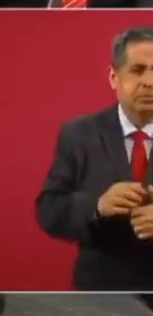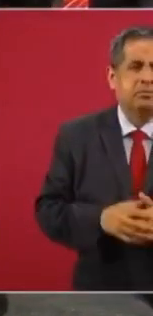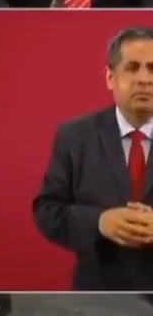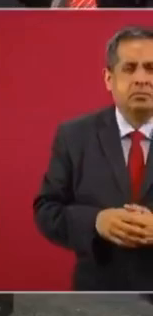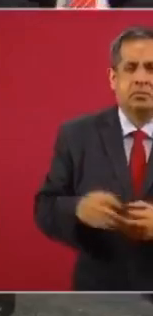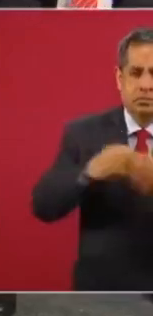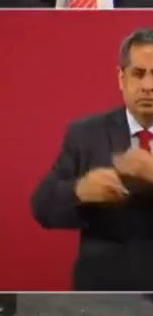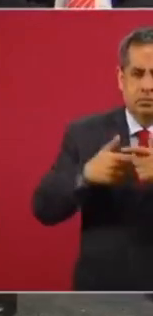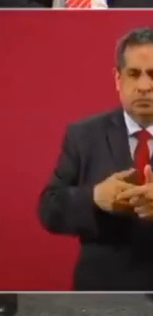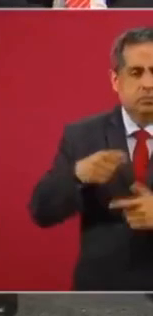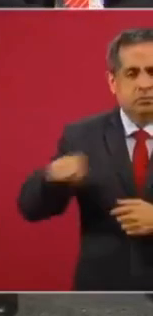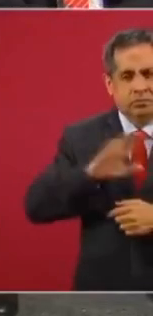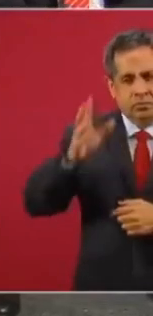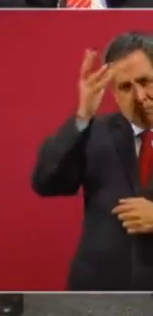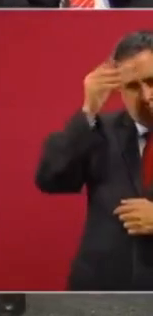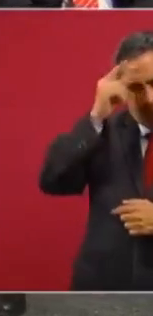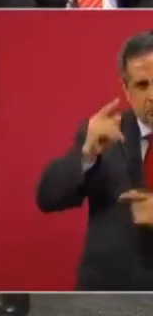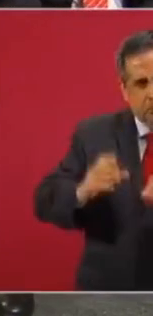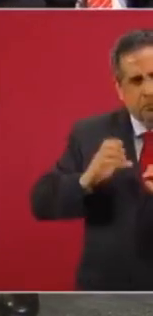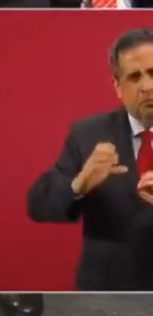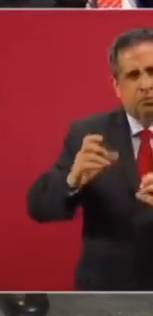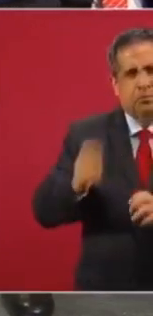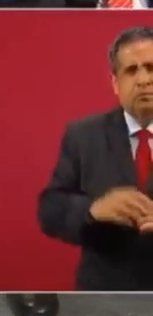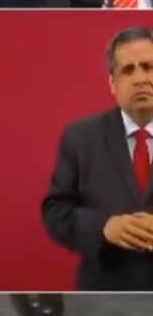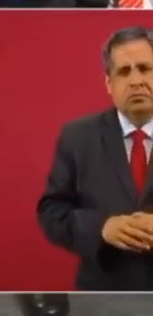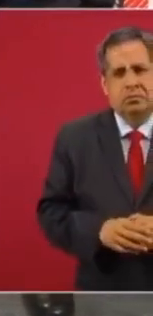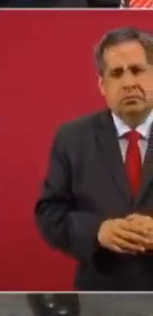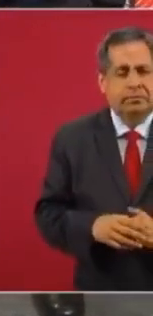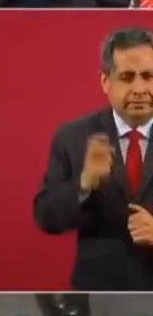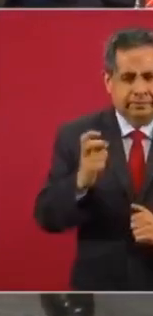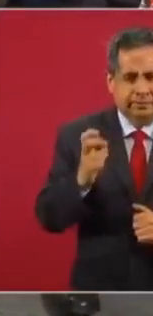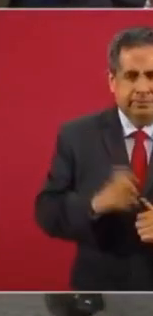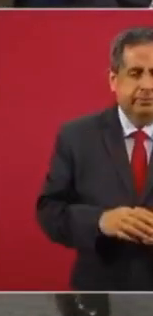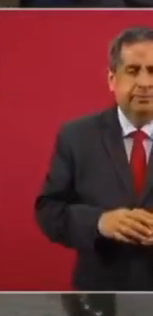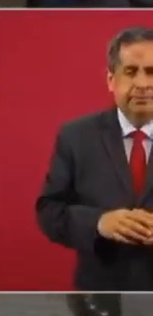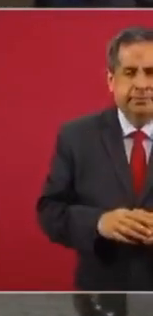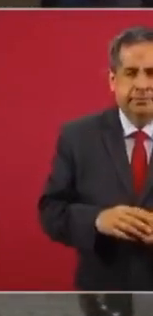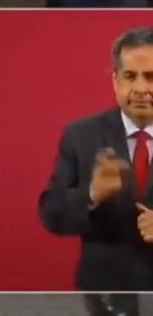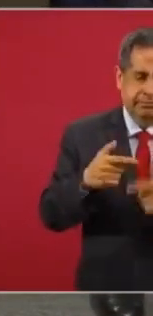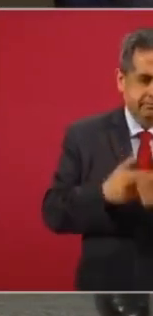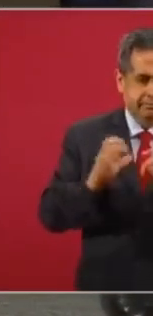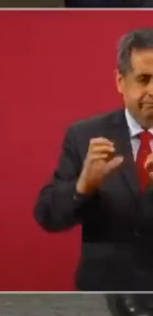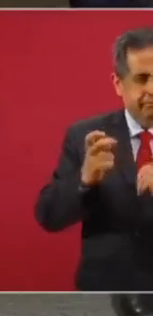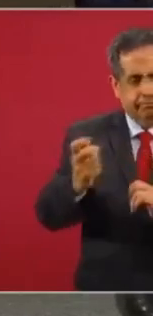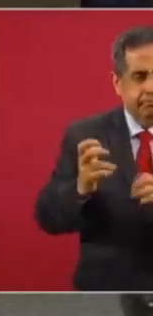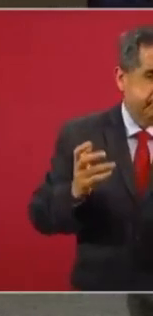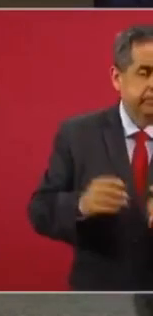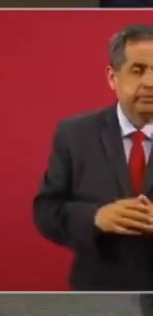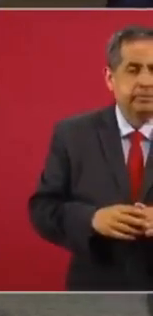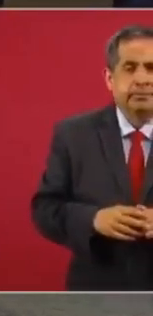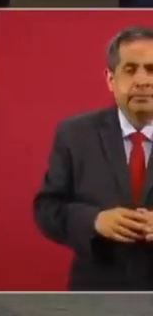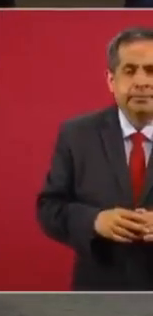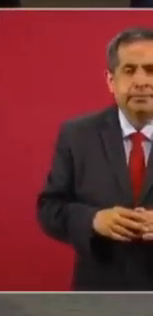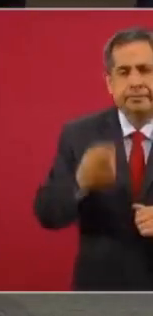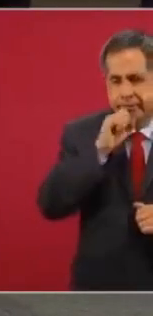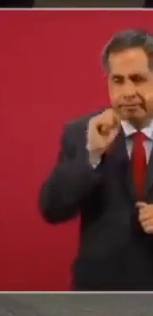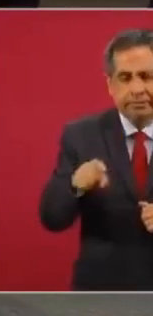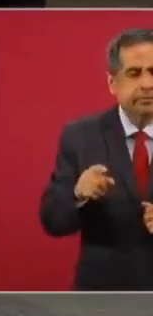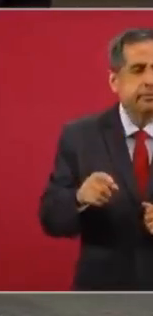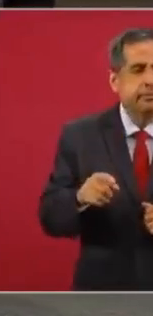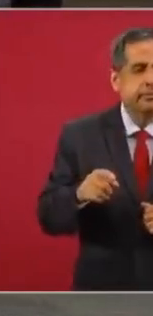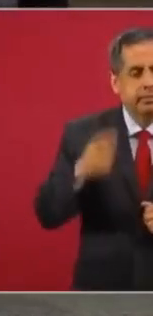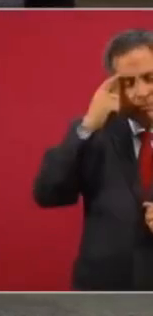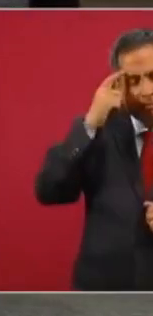todos hemos aprendido a cuidarnos. Entonces vamos a actuar así y también